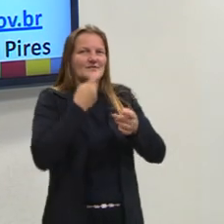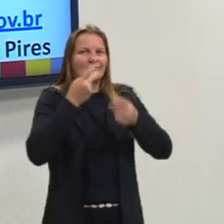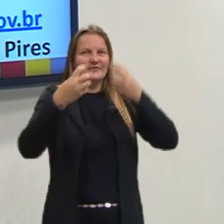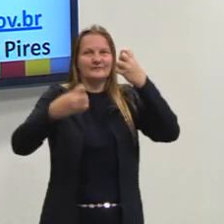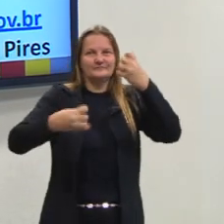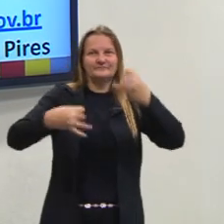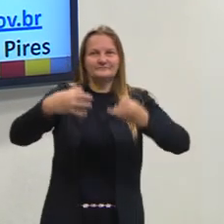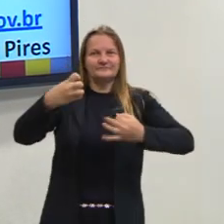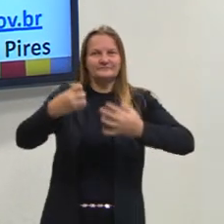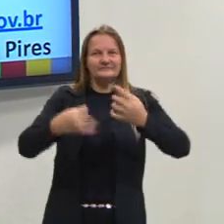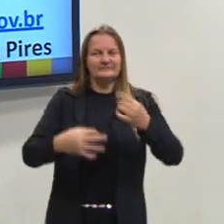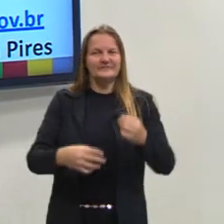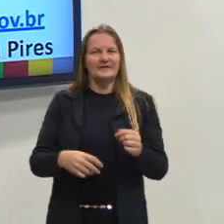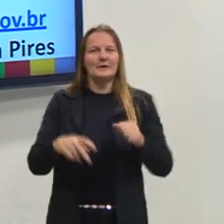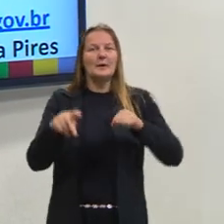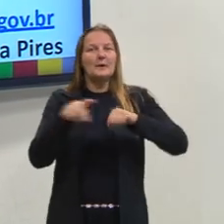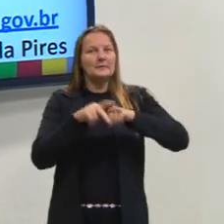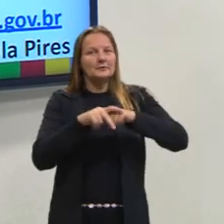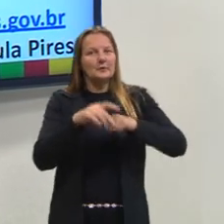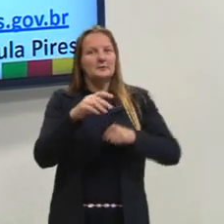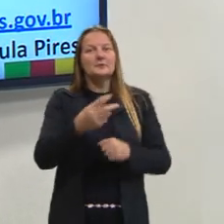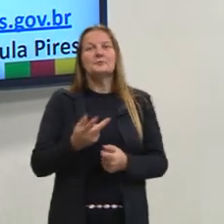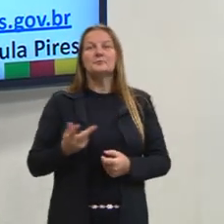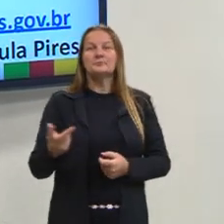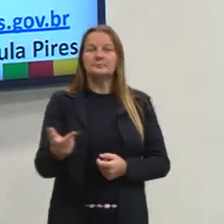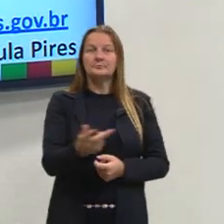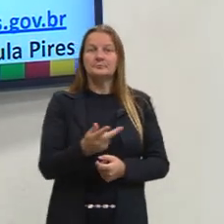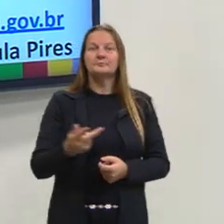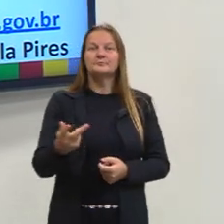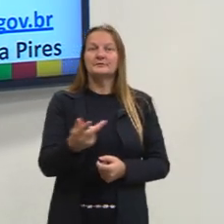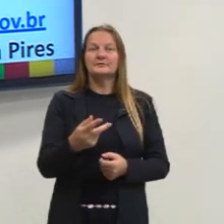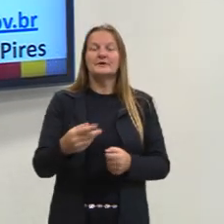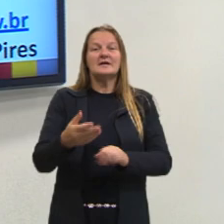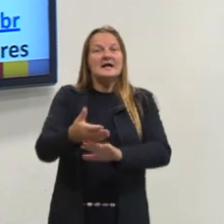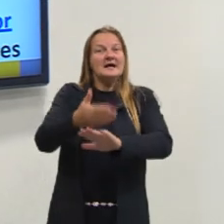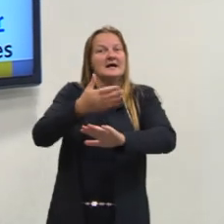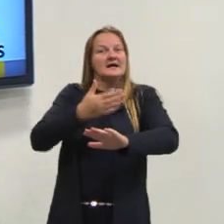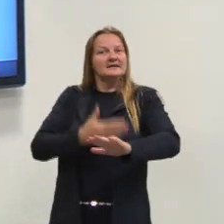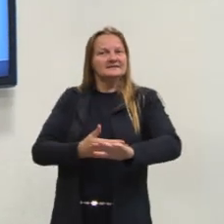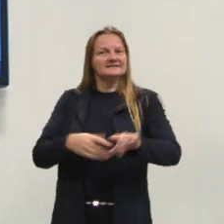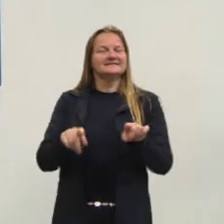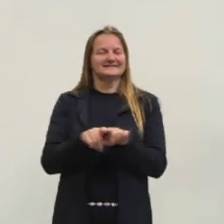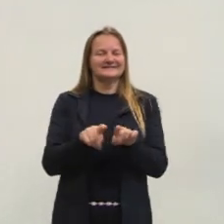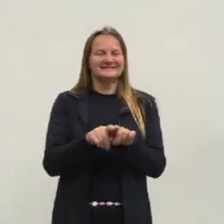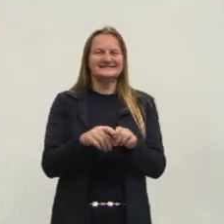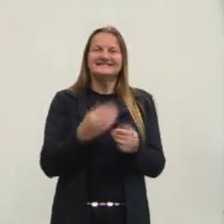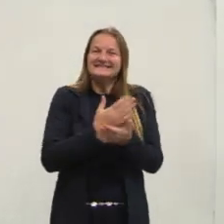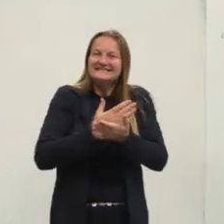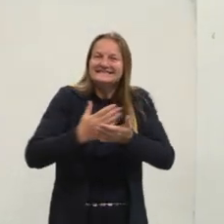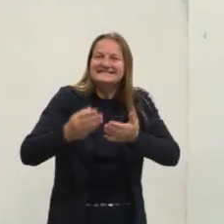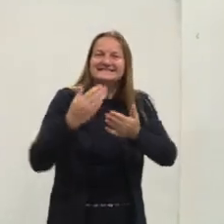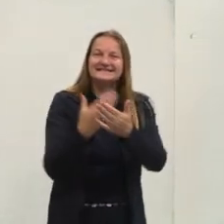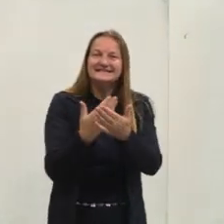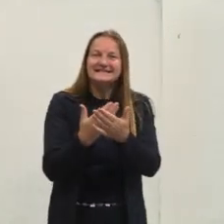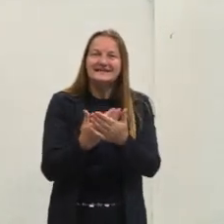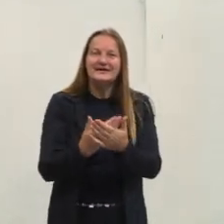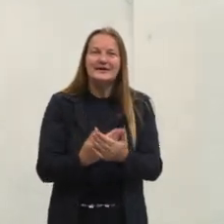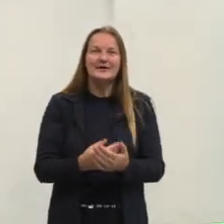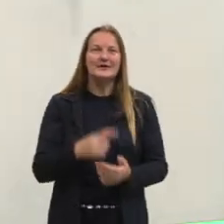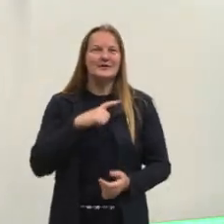sobre los pronomes pessoales. Y antes de todo, vamos a comenzar nuestra aula con un pequeño